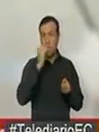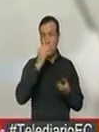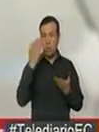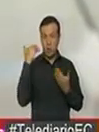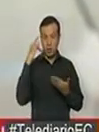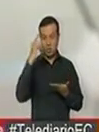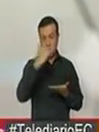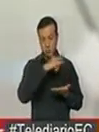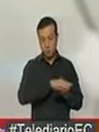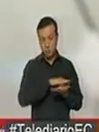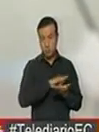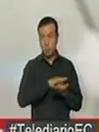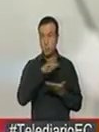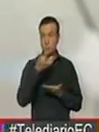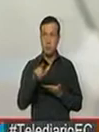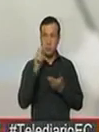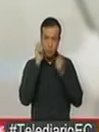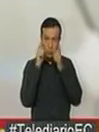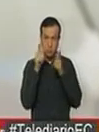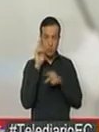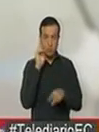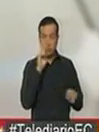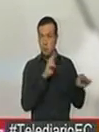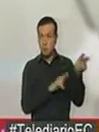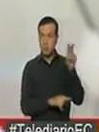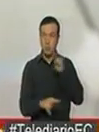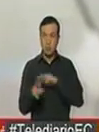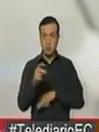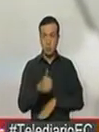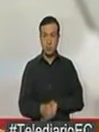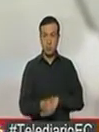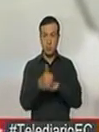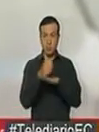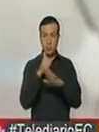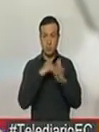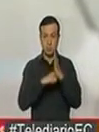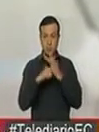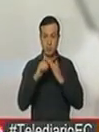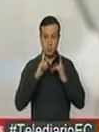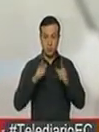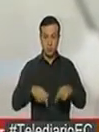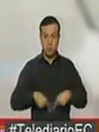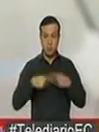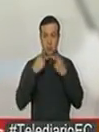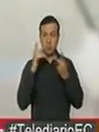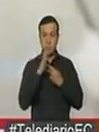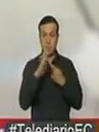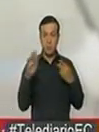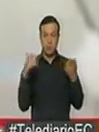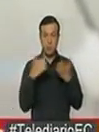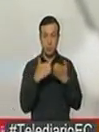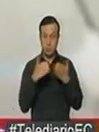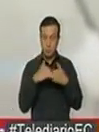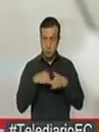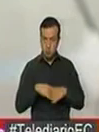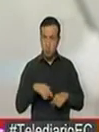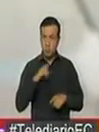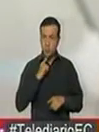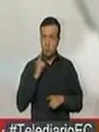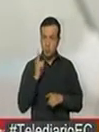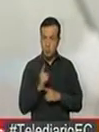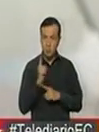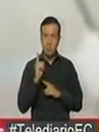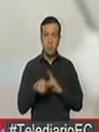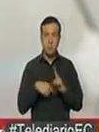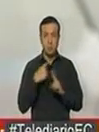cabo vuelos internos están siendo controlados por las autoridades del MSP. Se va a fortalecer esos equipos. Para el efecto, se